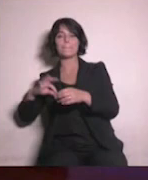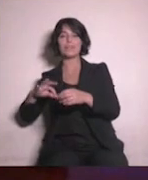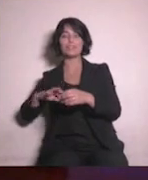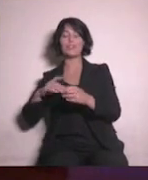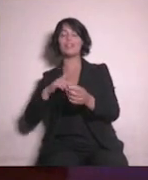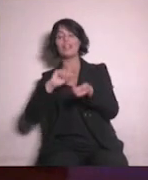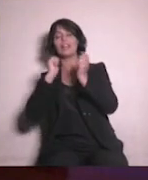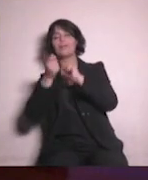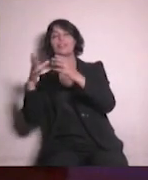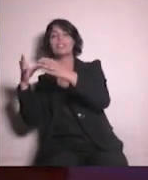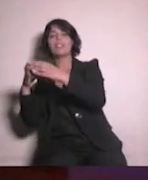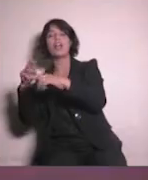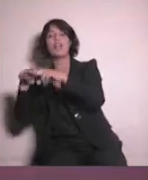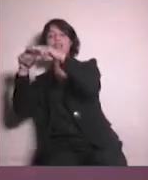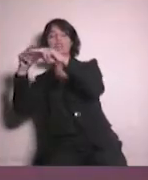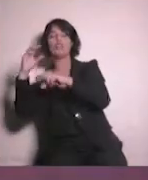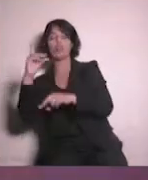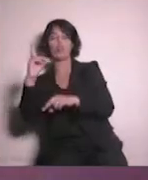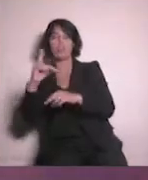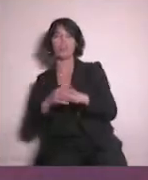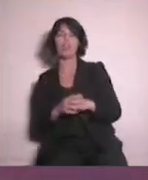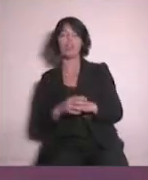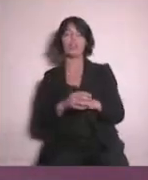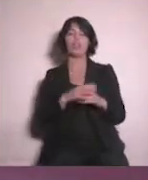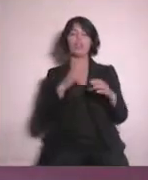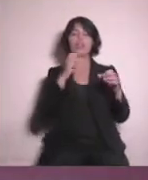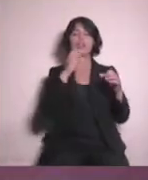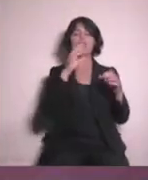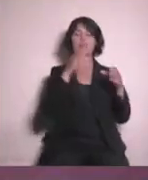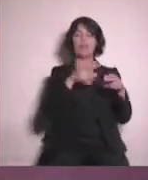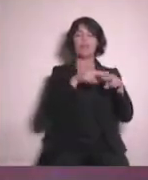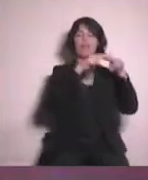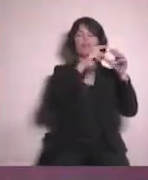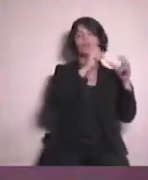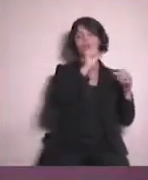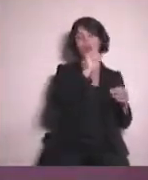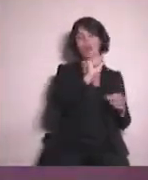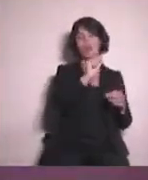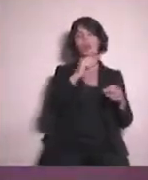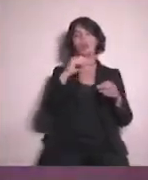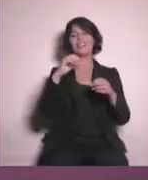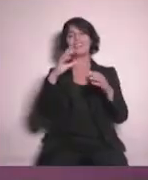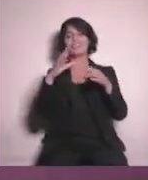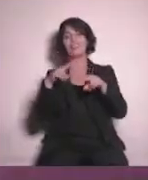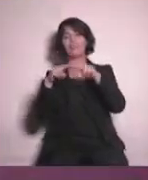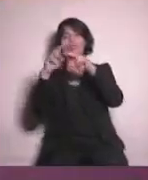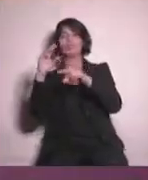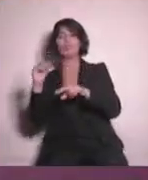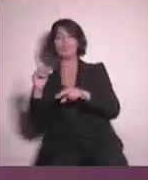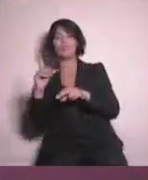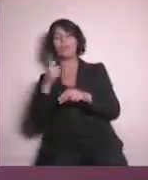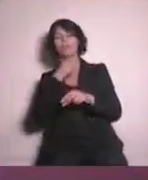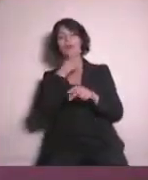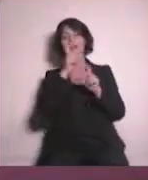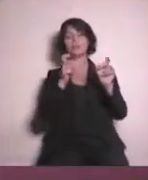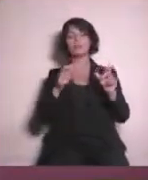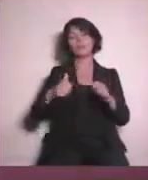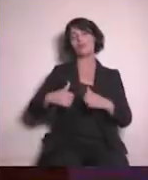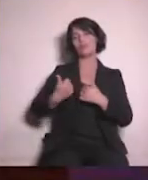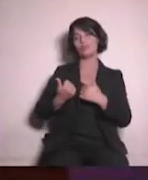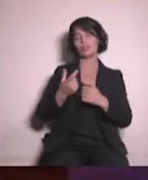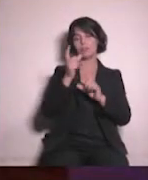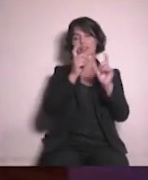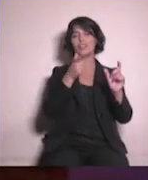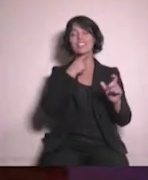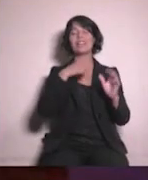D. Los fondos A y E son fondos voluntarios para quienes quieren tomar más riesgo o quieren tener